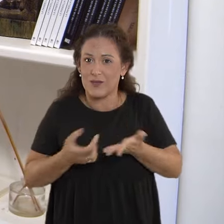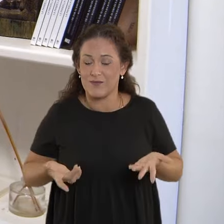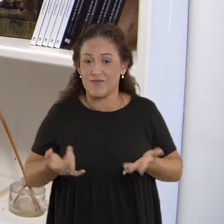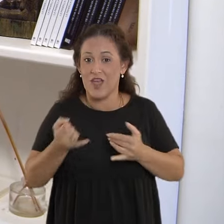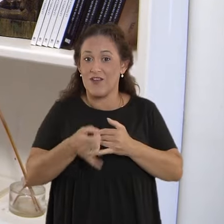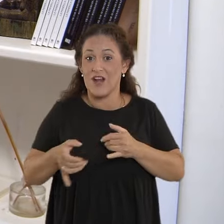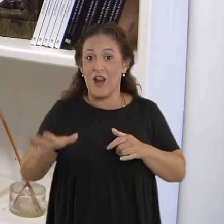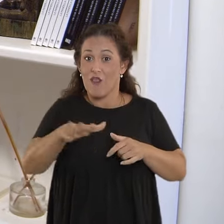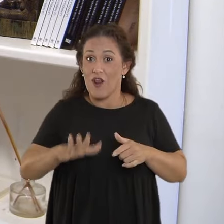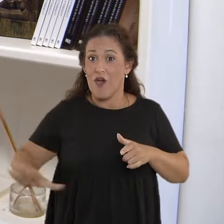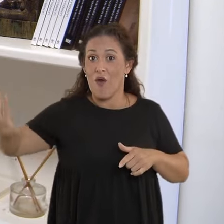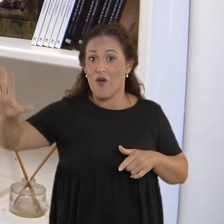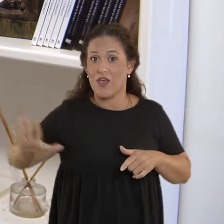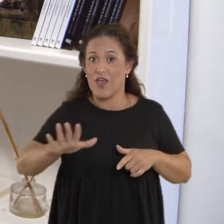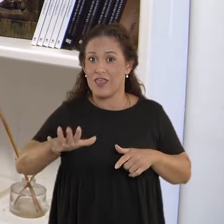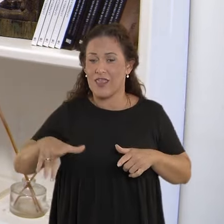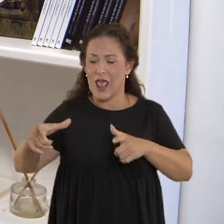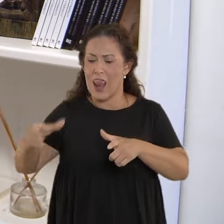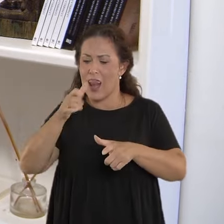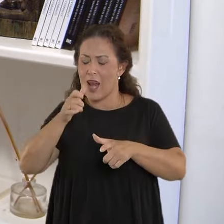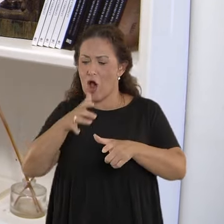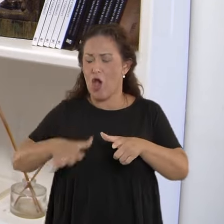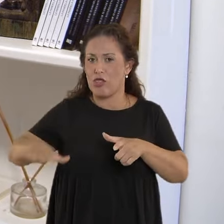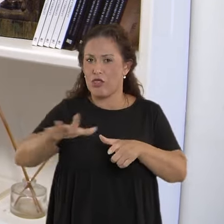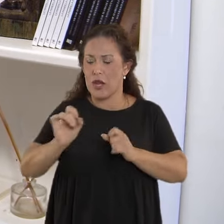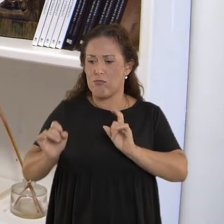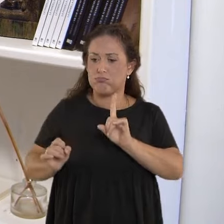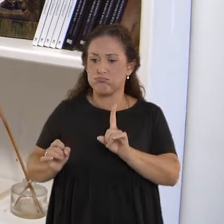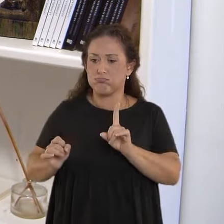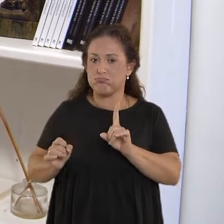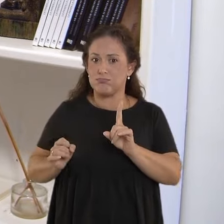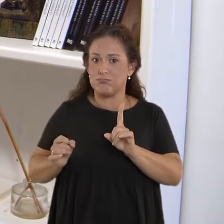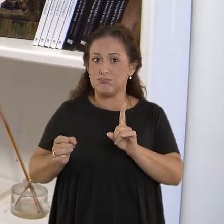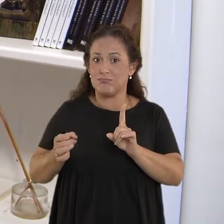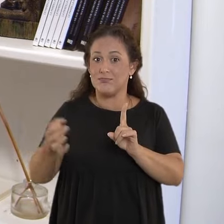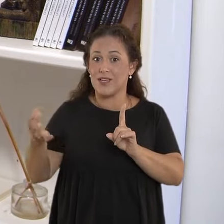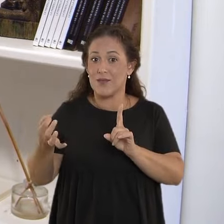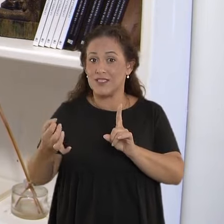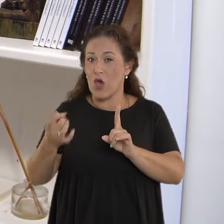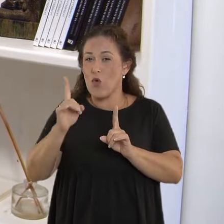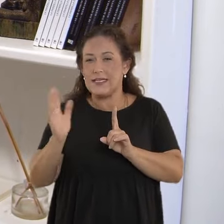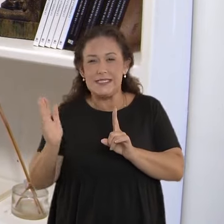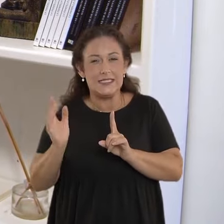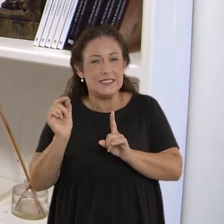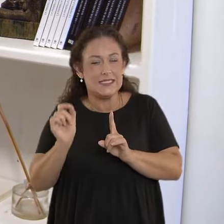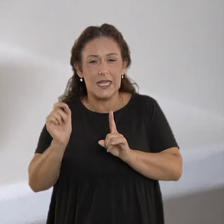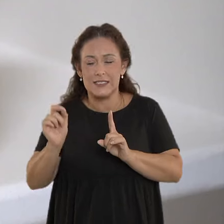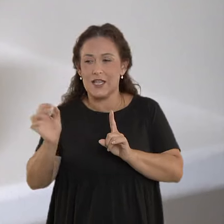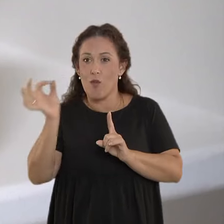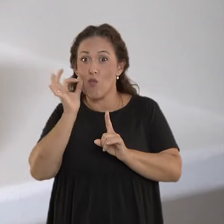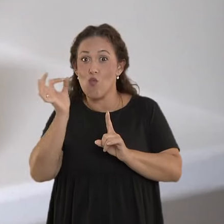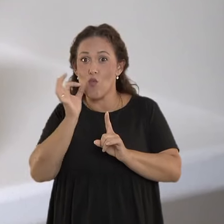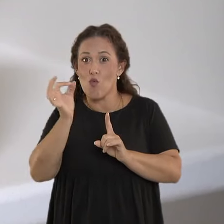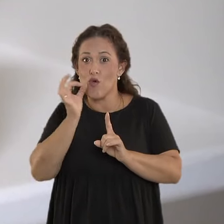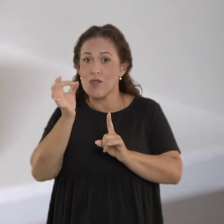final acaba en Oriente, a orillas de un lago, y ahí se produce un solo instante en el